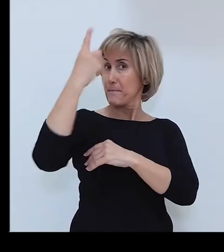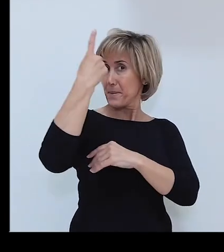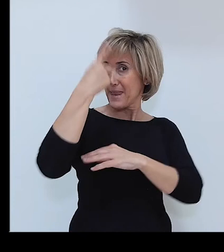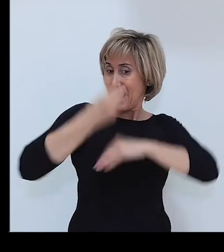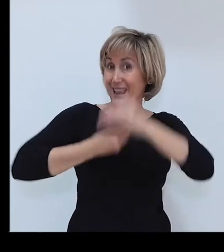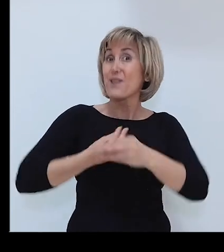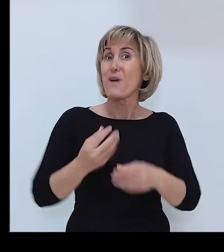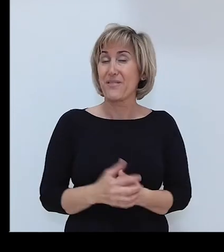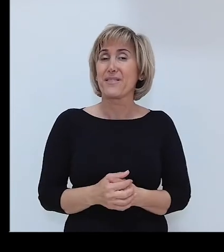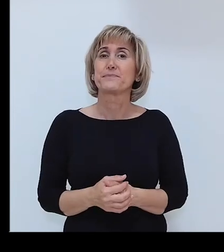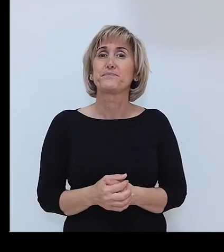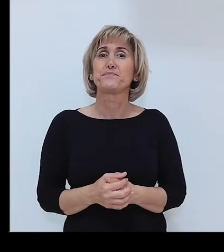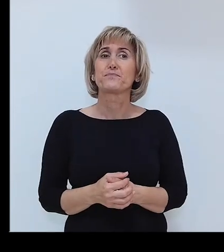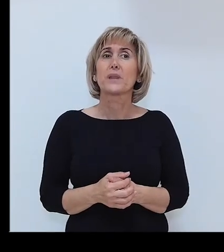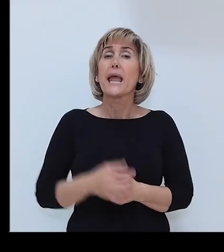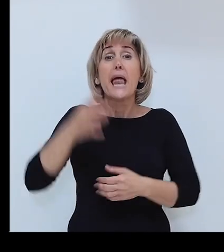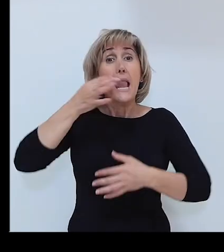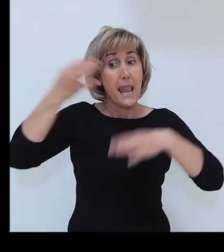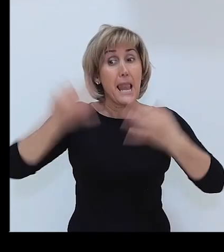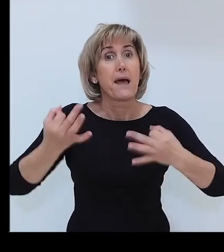ella de primera hora. Y luego, pues,